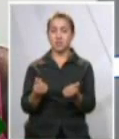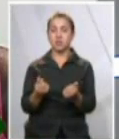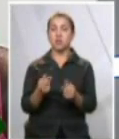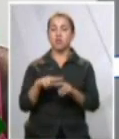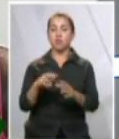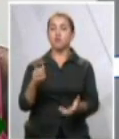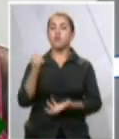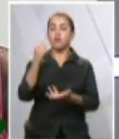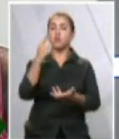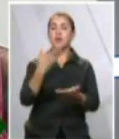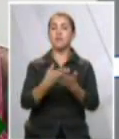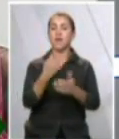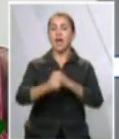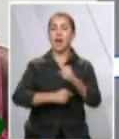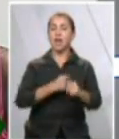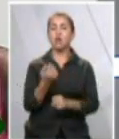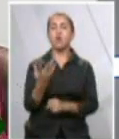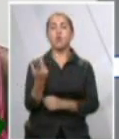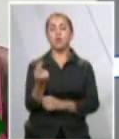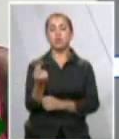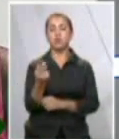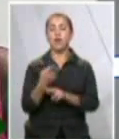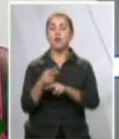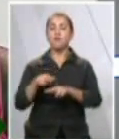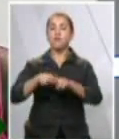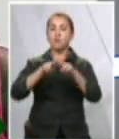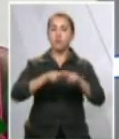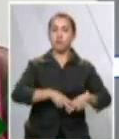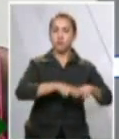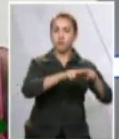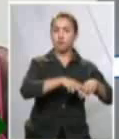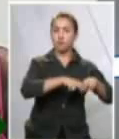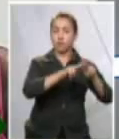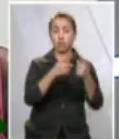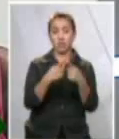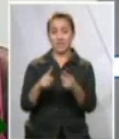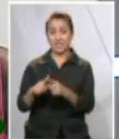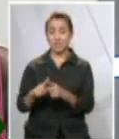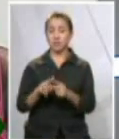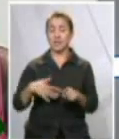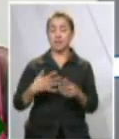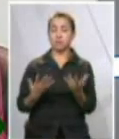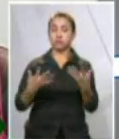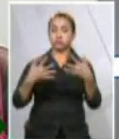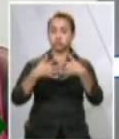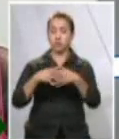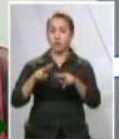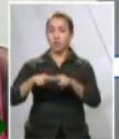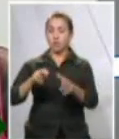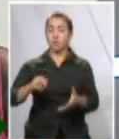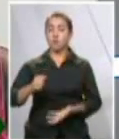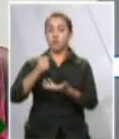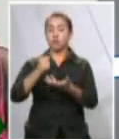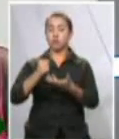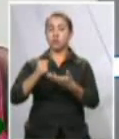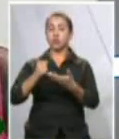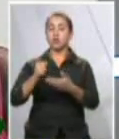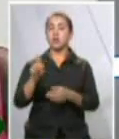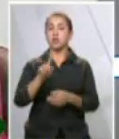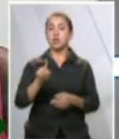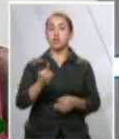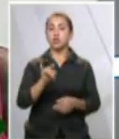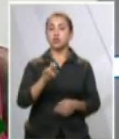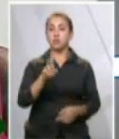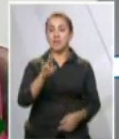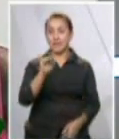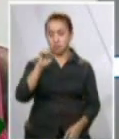al año? Bueno, es que hay fondos distintos, porque hemos hecho coincidir esto desde el Fondo de Superación, que trabaja el Ministerio